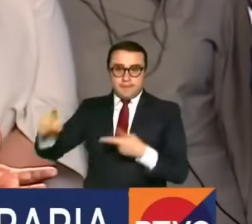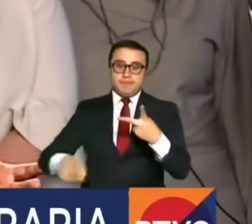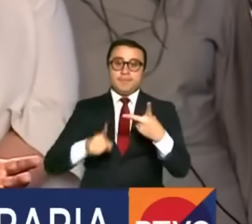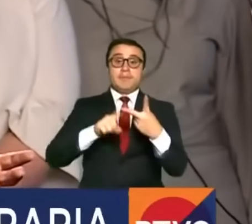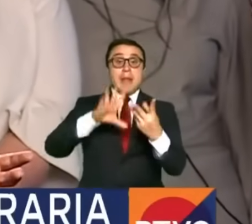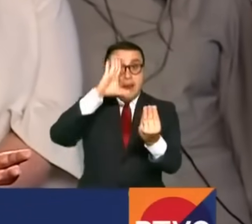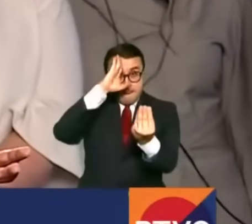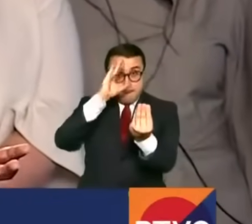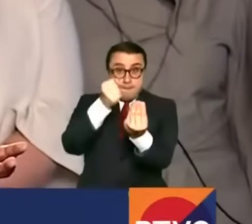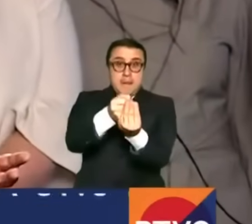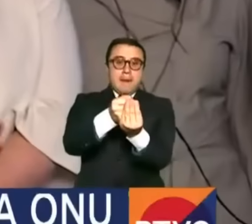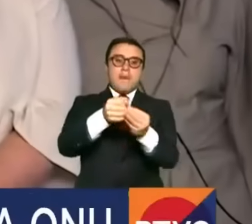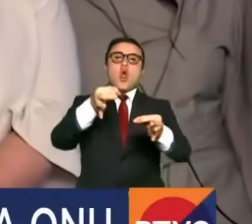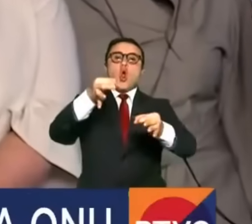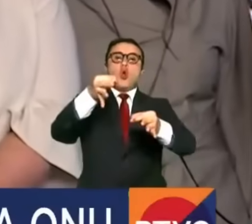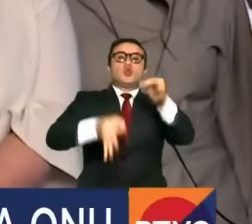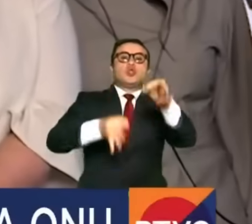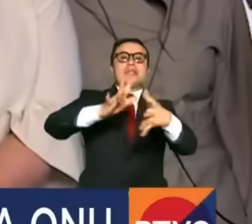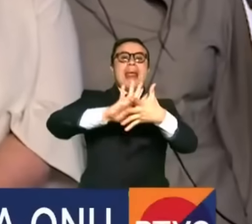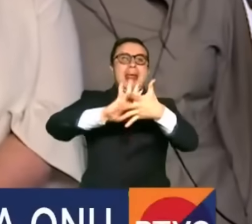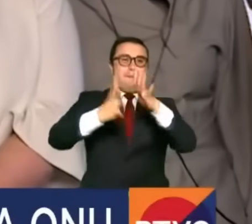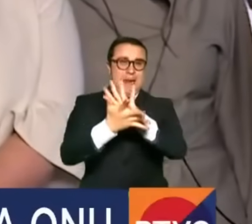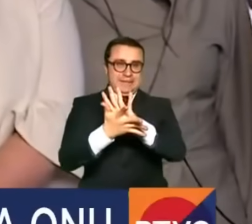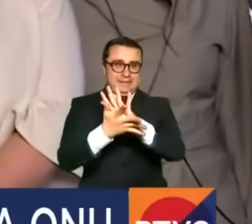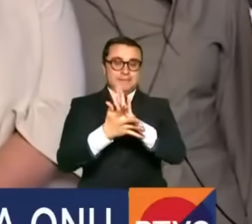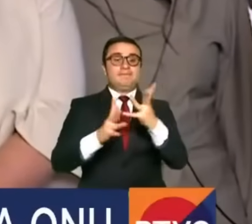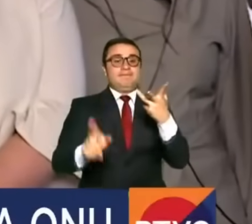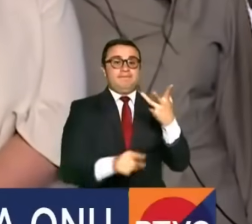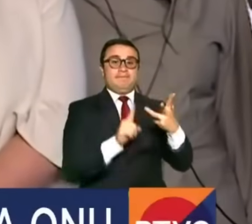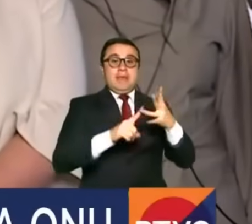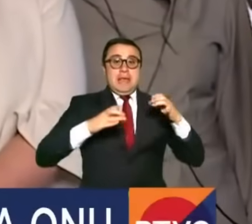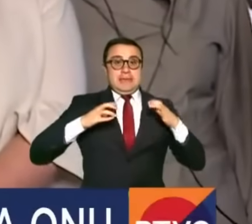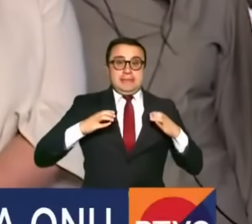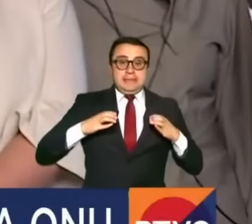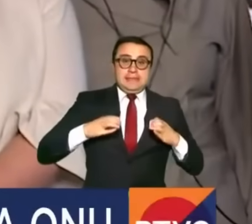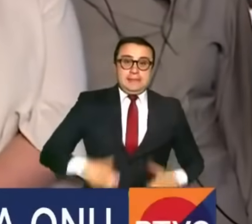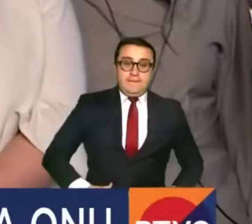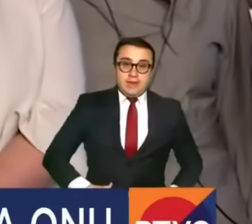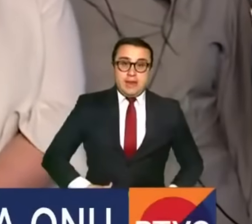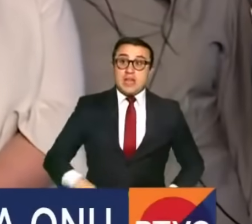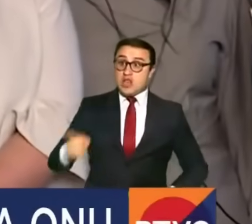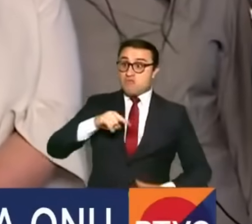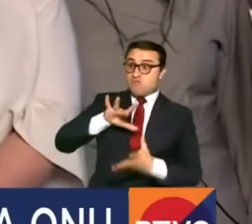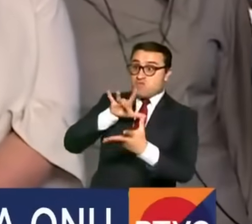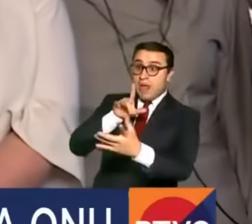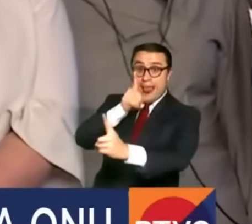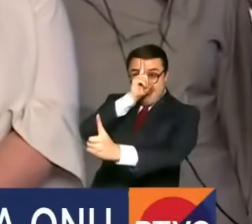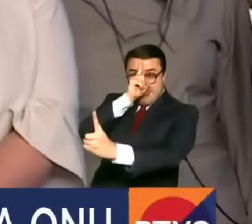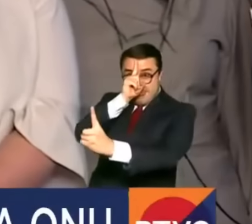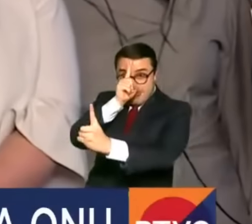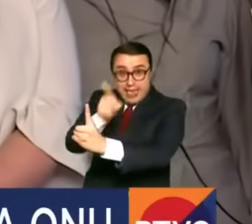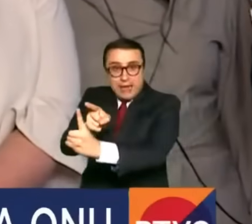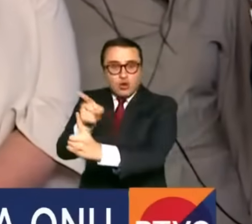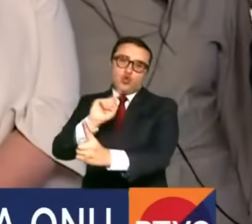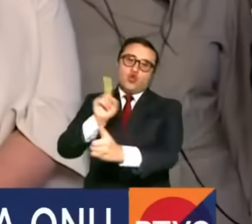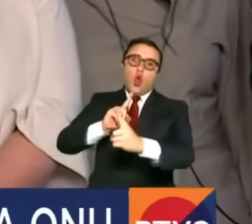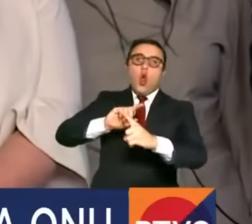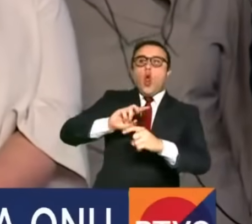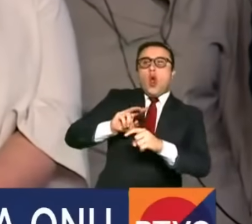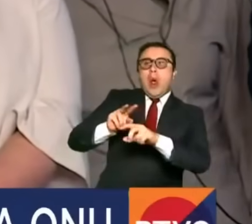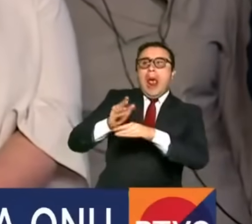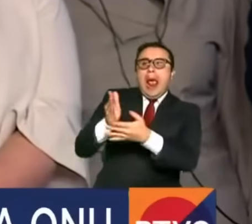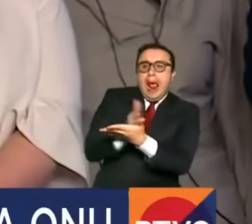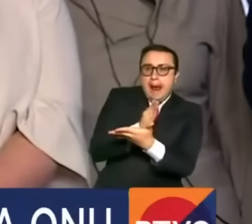paramilitares a la Justicia y Paz, y civiles terceros, que se les llamó jurídicamente, que